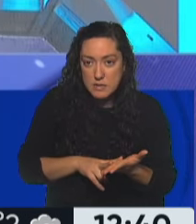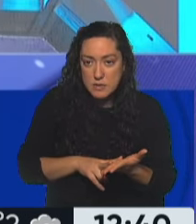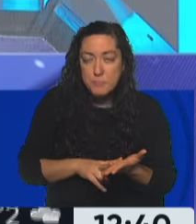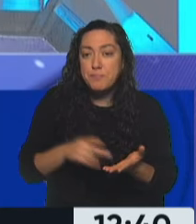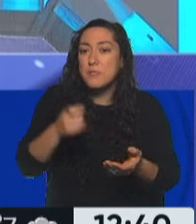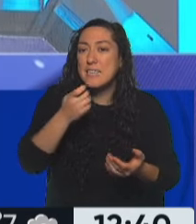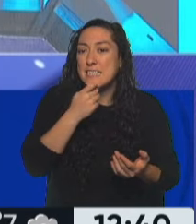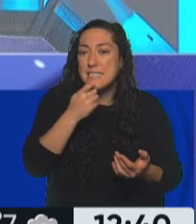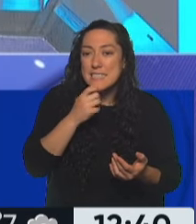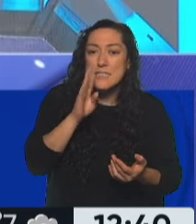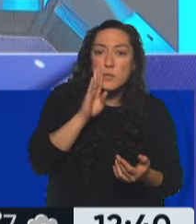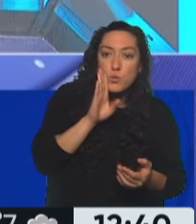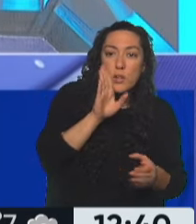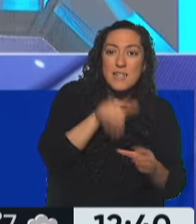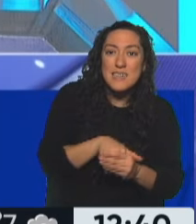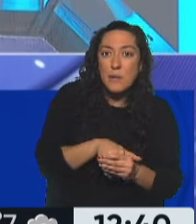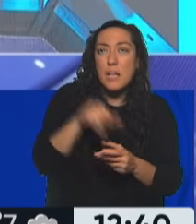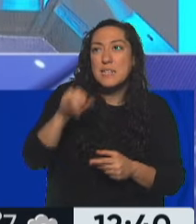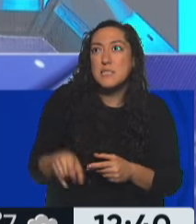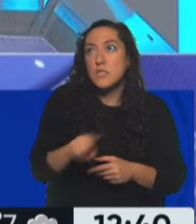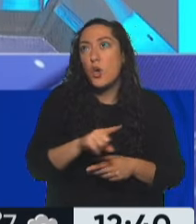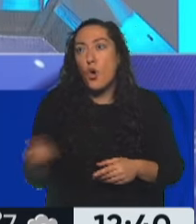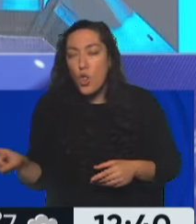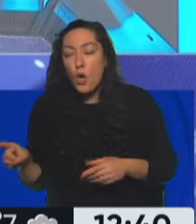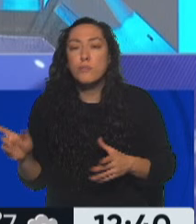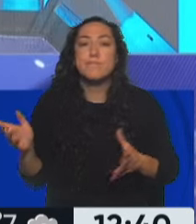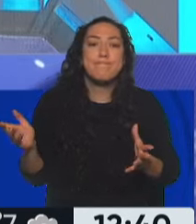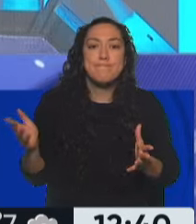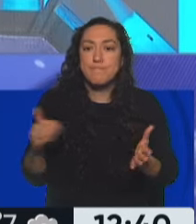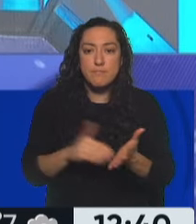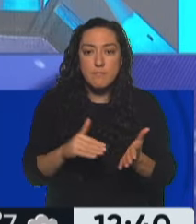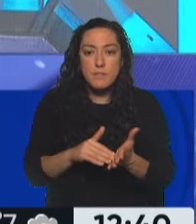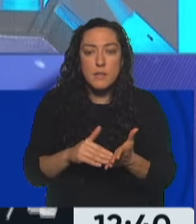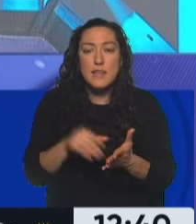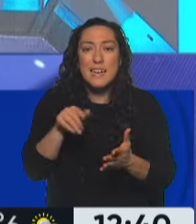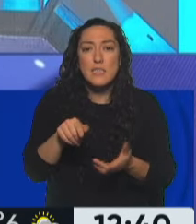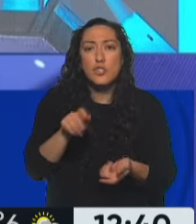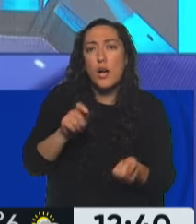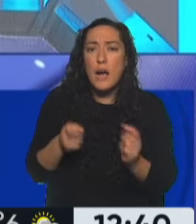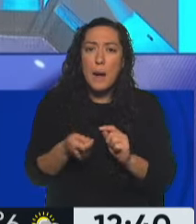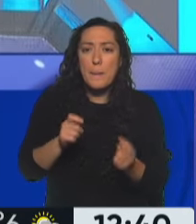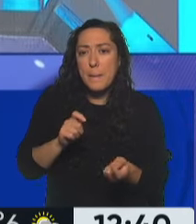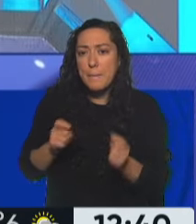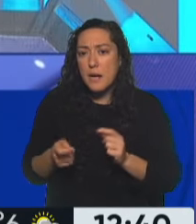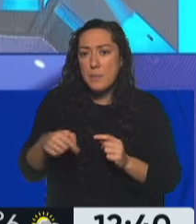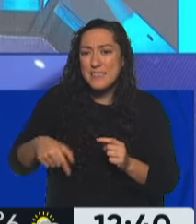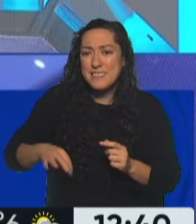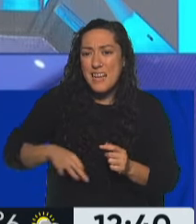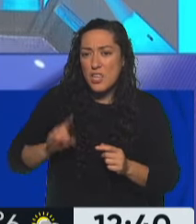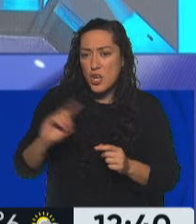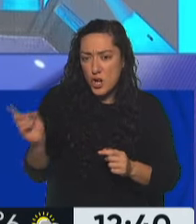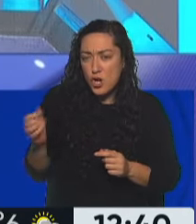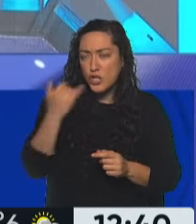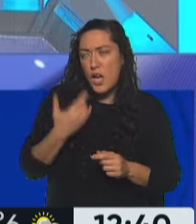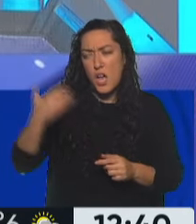si Estados Unidos intervendría o no. Lo que estamos viendo es un juego muy dinámico, tal vez no este año, sino desde ya